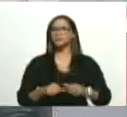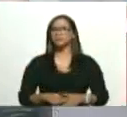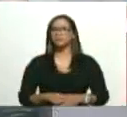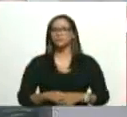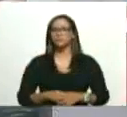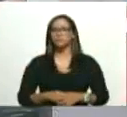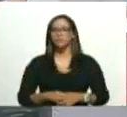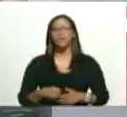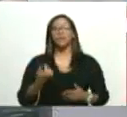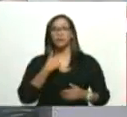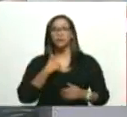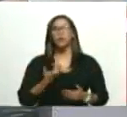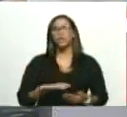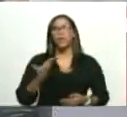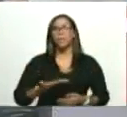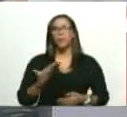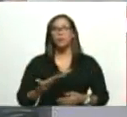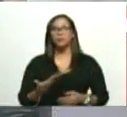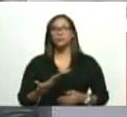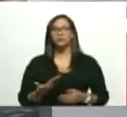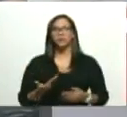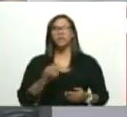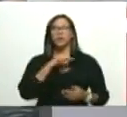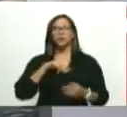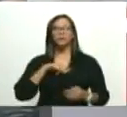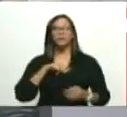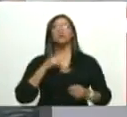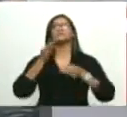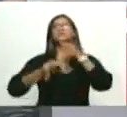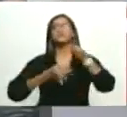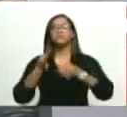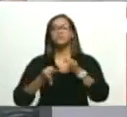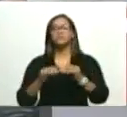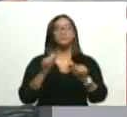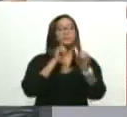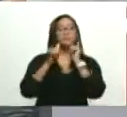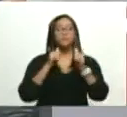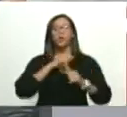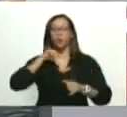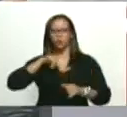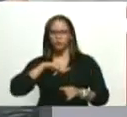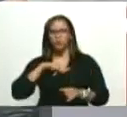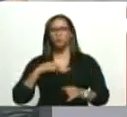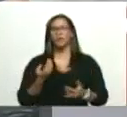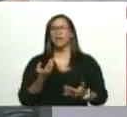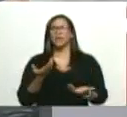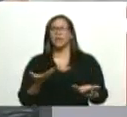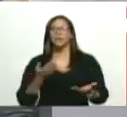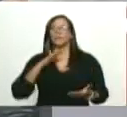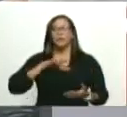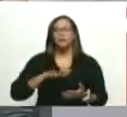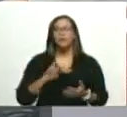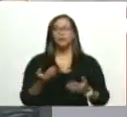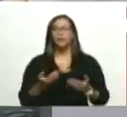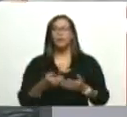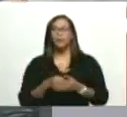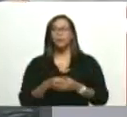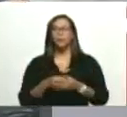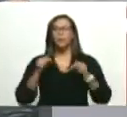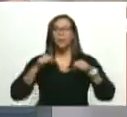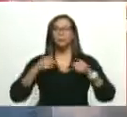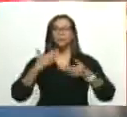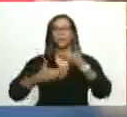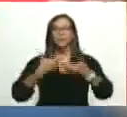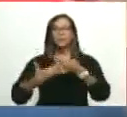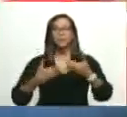creo que es importante contar nuestra historia, contarla a nosotros, ¿no? Lo que hemos estado, digamos, pasando por este